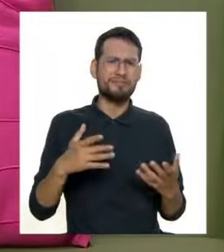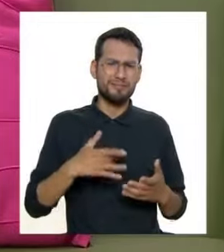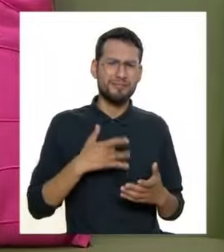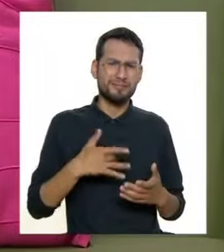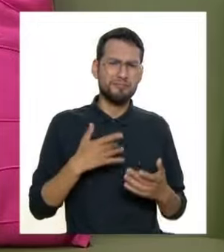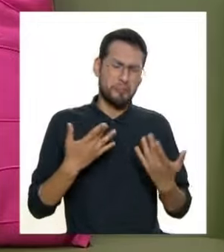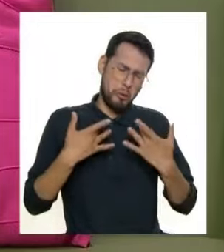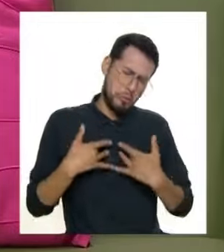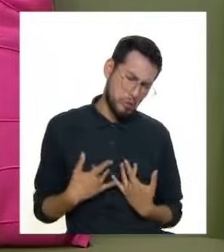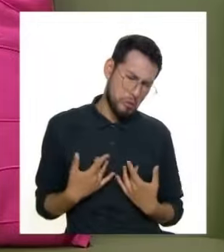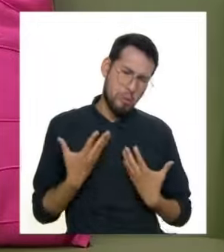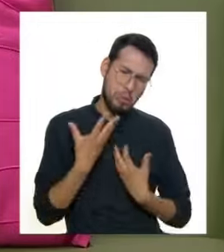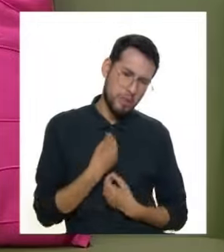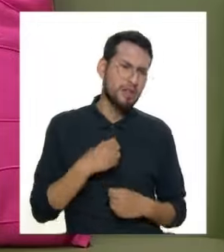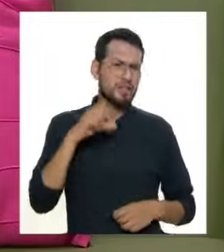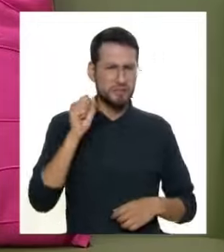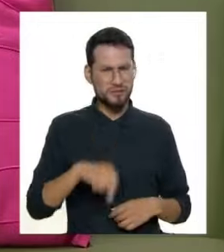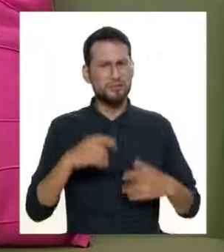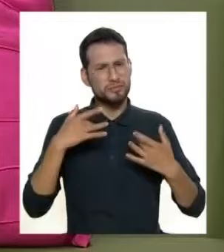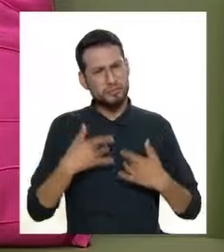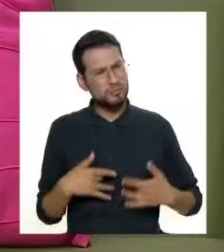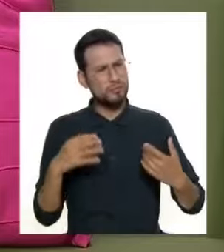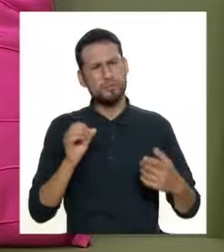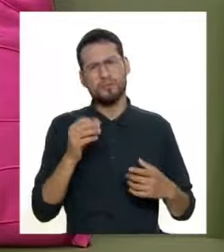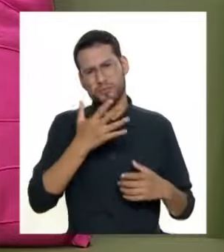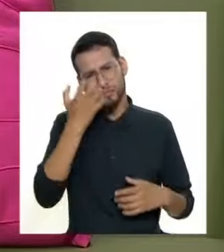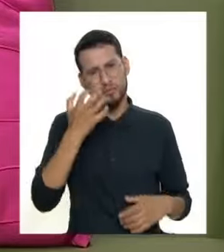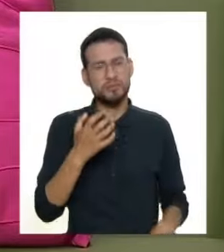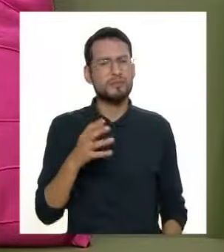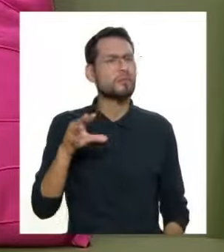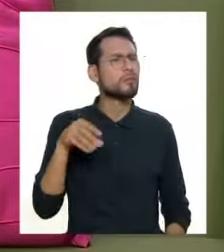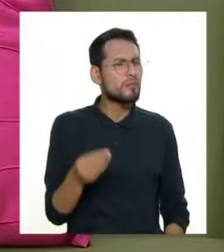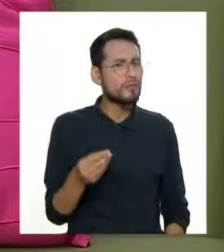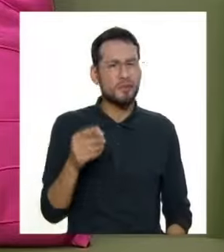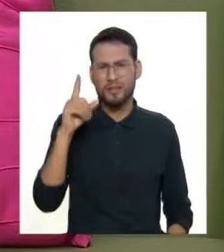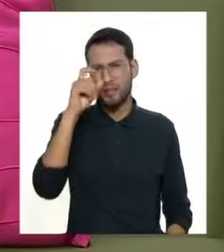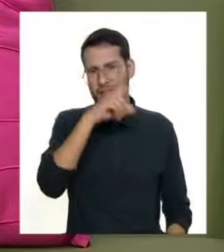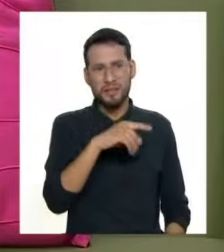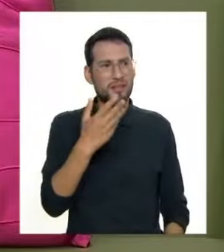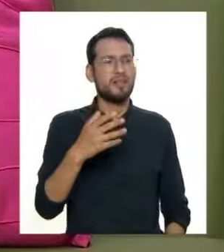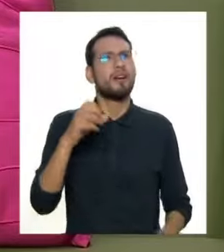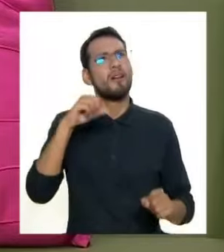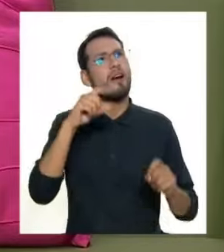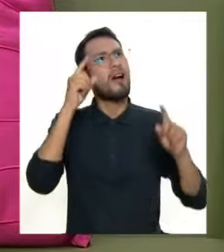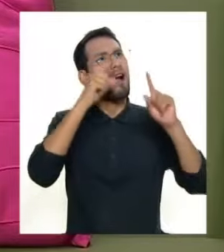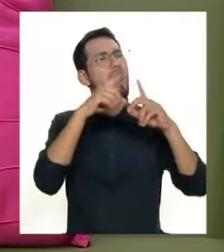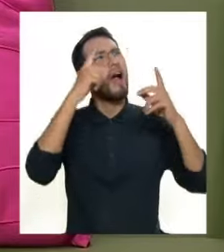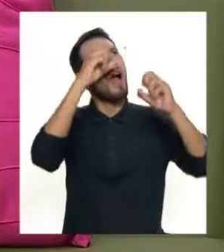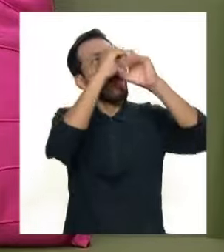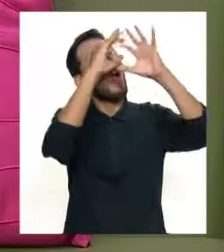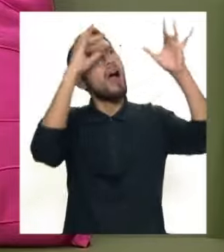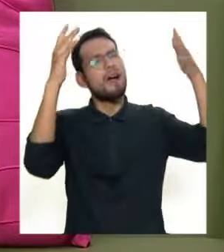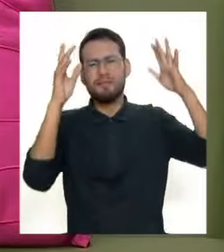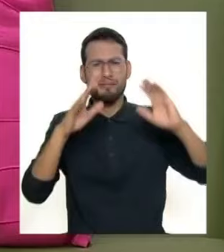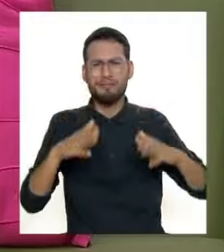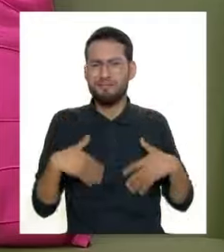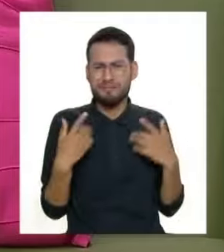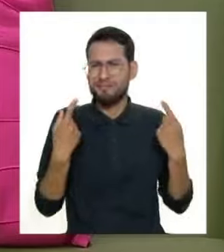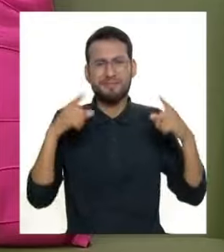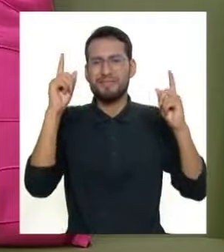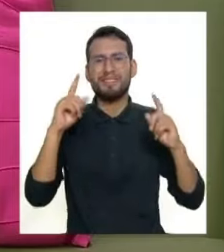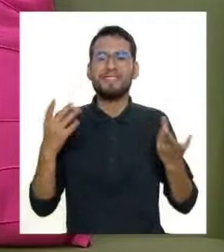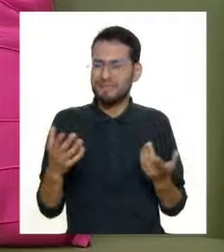a decirlo así, ¿no? Claro que van a estar tristes o con mucho enojo, porque es muy difícil llegar a objetivos tan idealizados que no te permitan estar